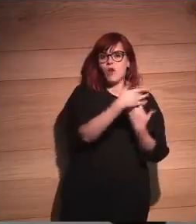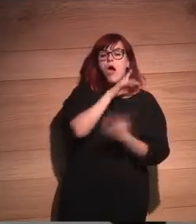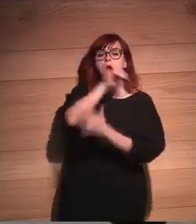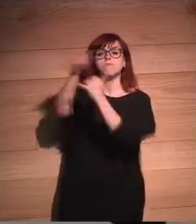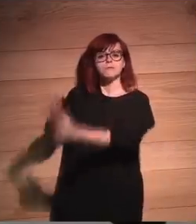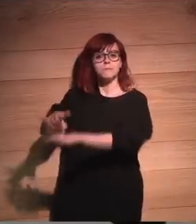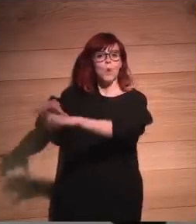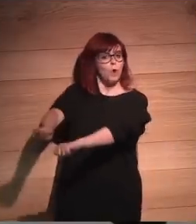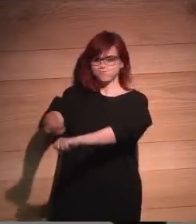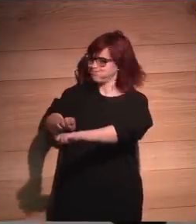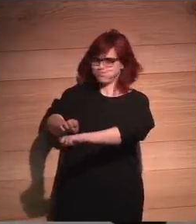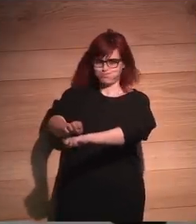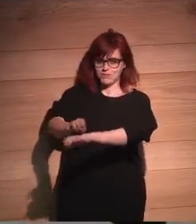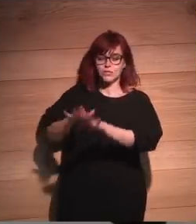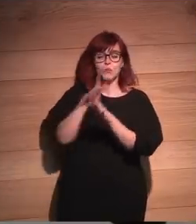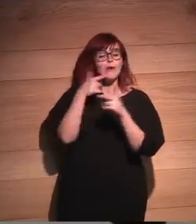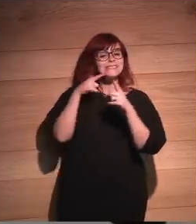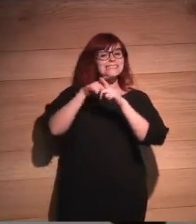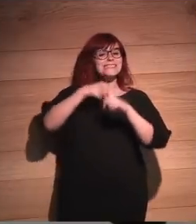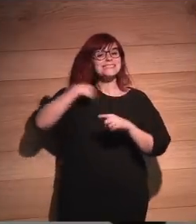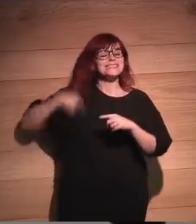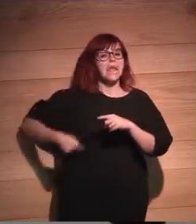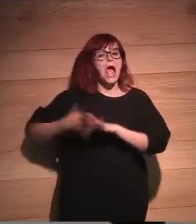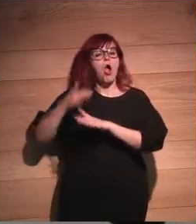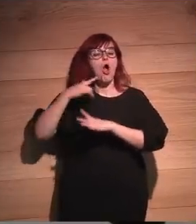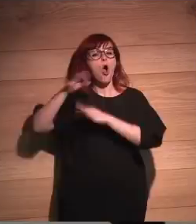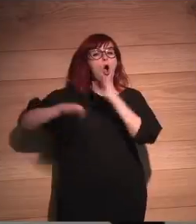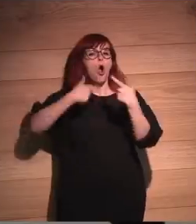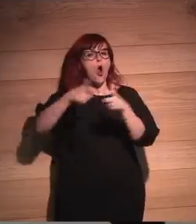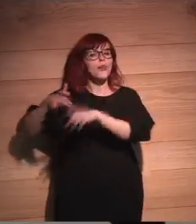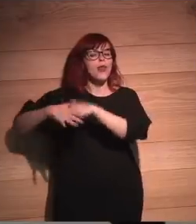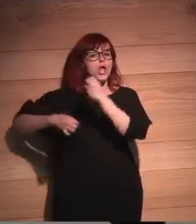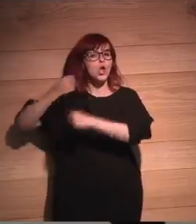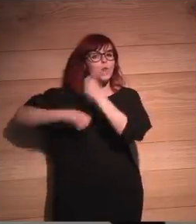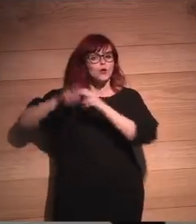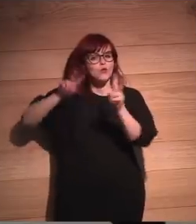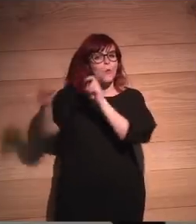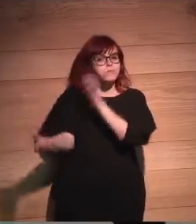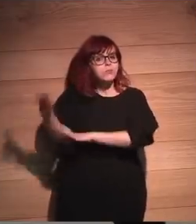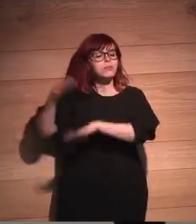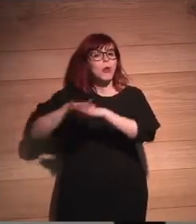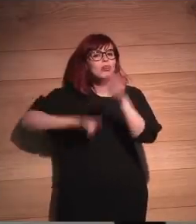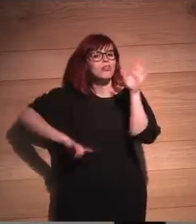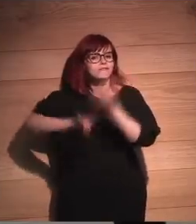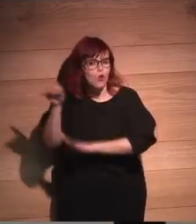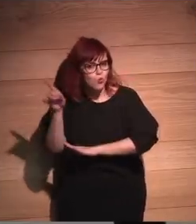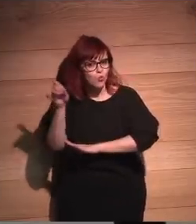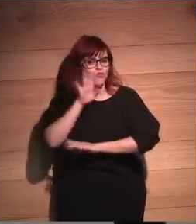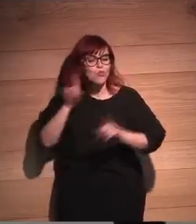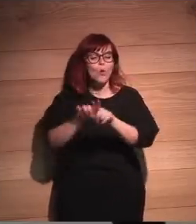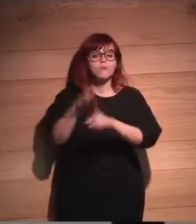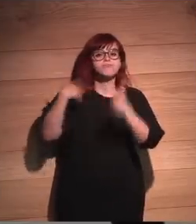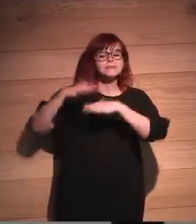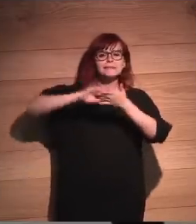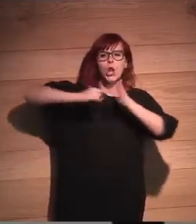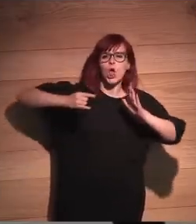China. China crea un nuevo orden económico y empieza un desarrollo. Al principio era